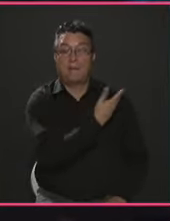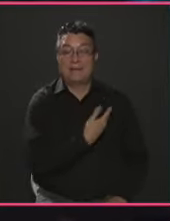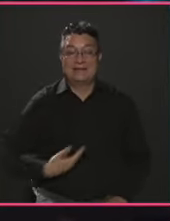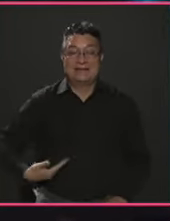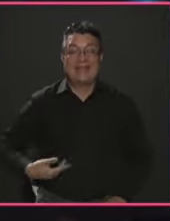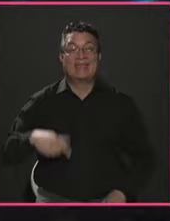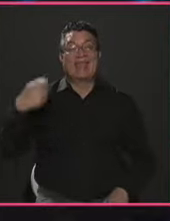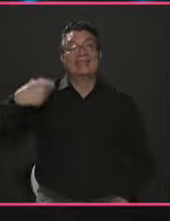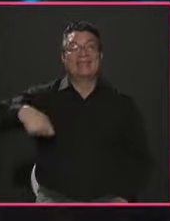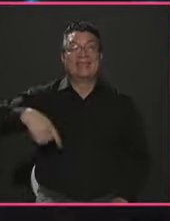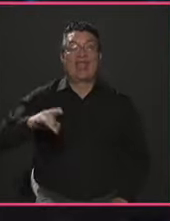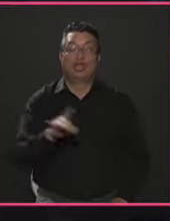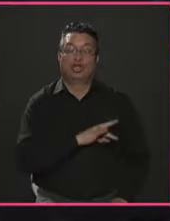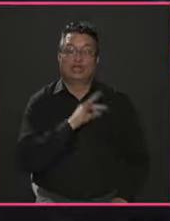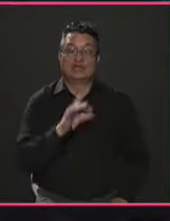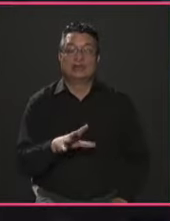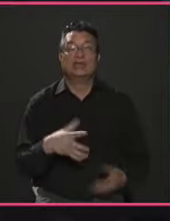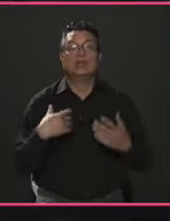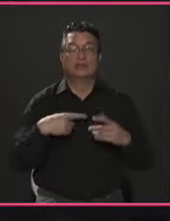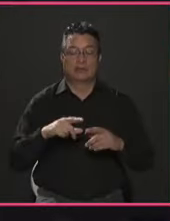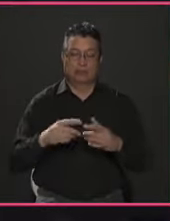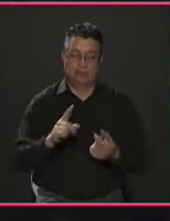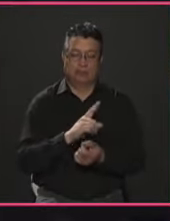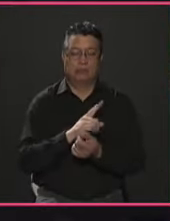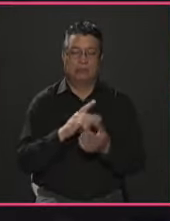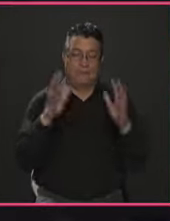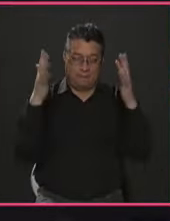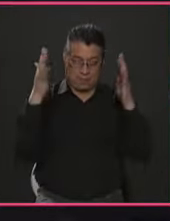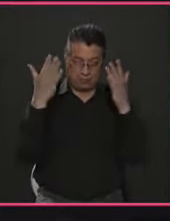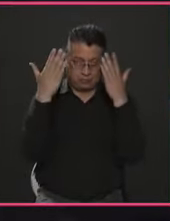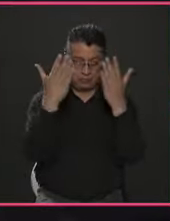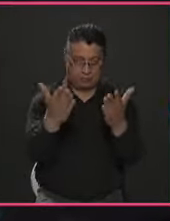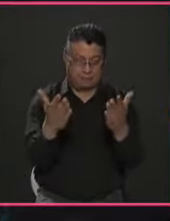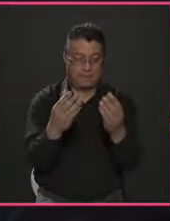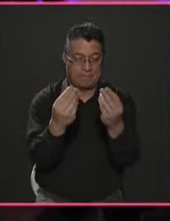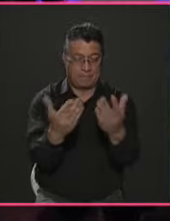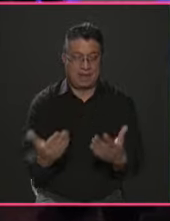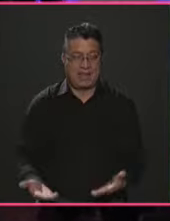senado de chile damos uner un fuerte aplauso y bienvenido